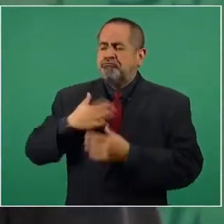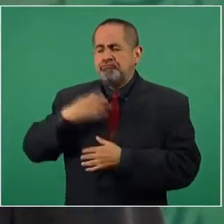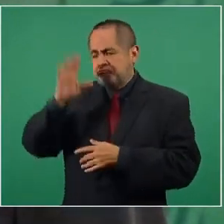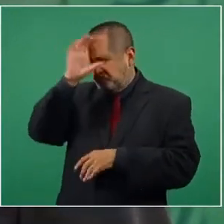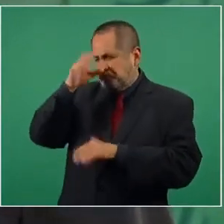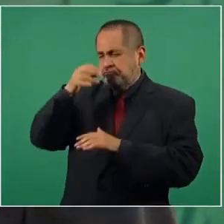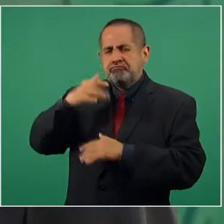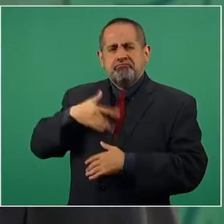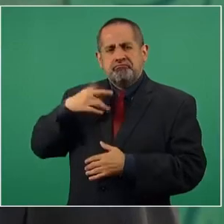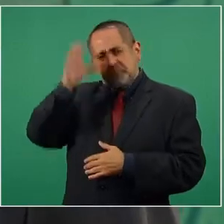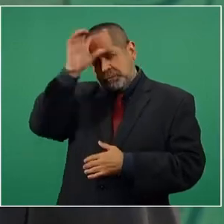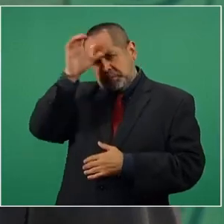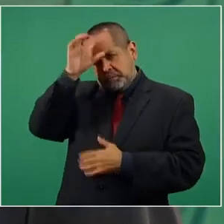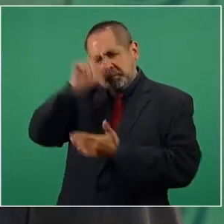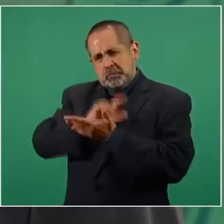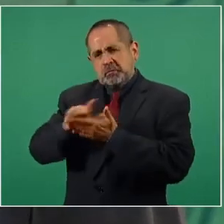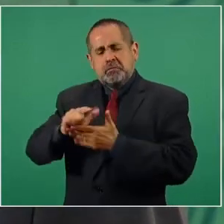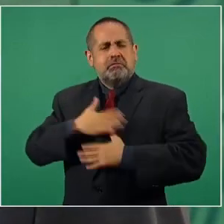conciencia,